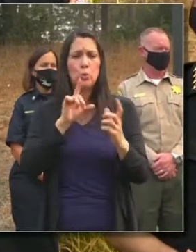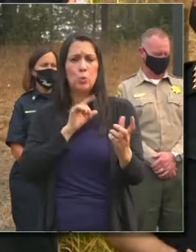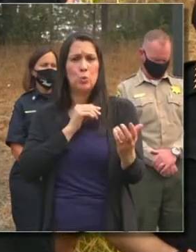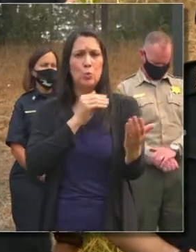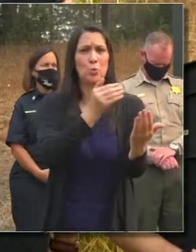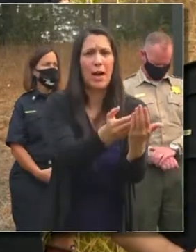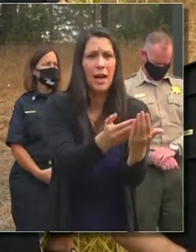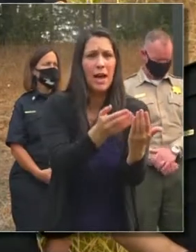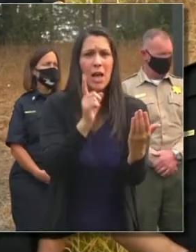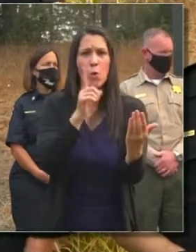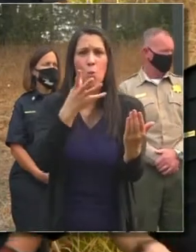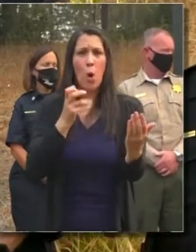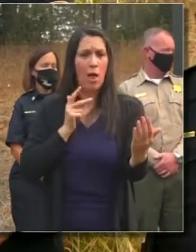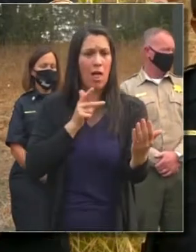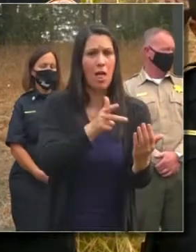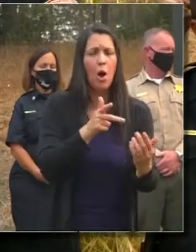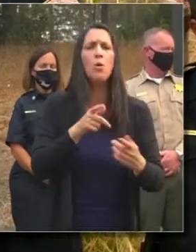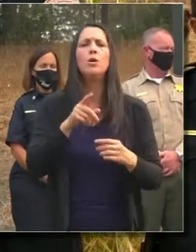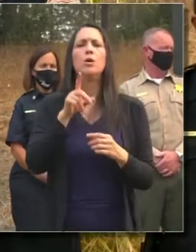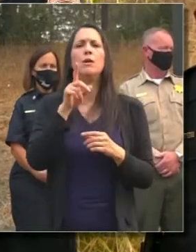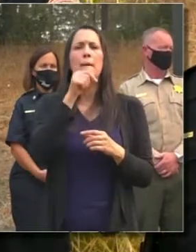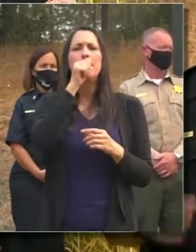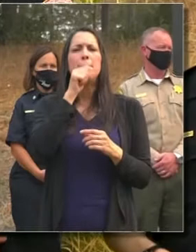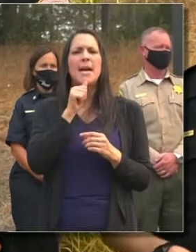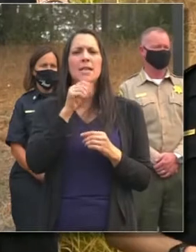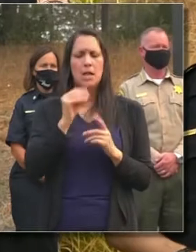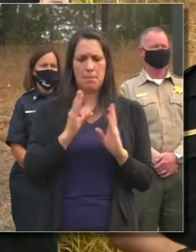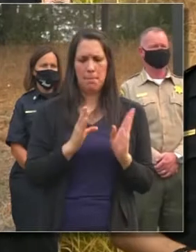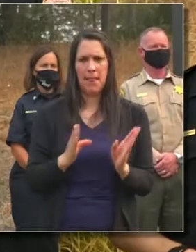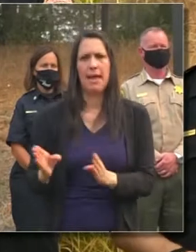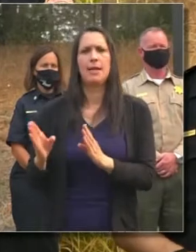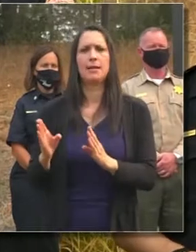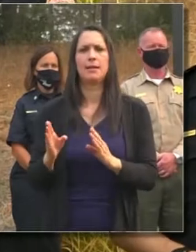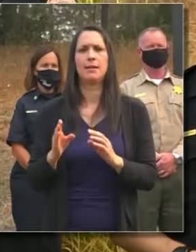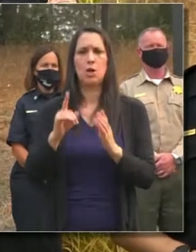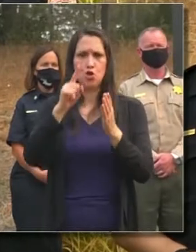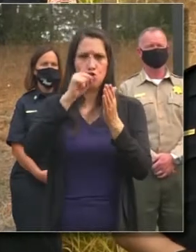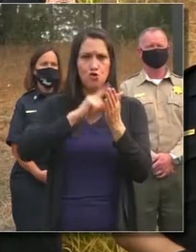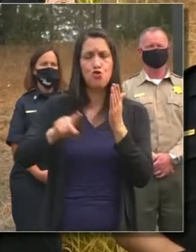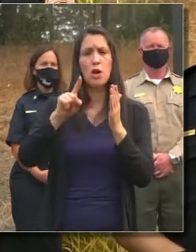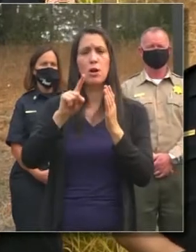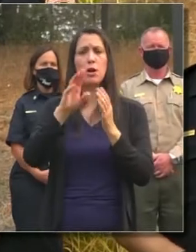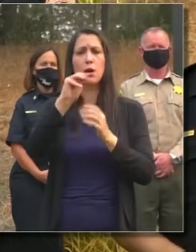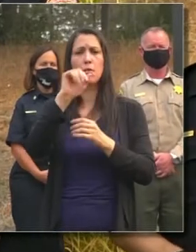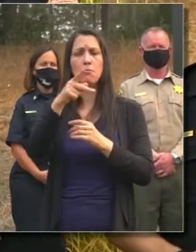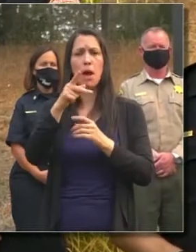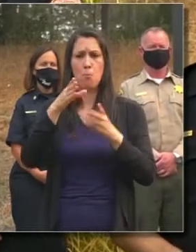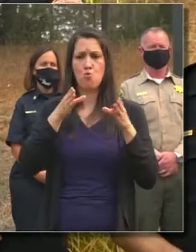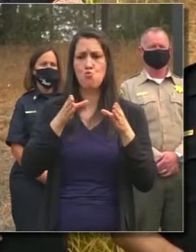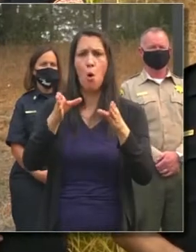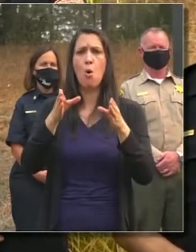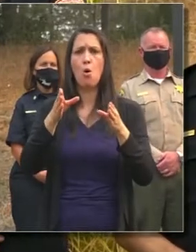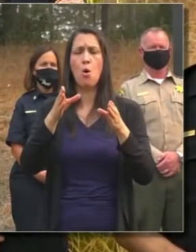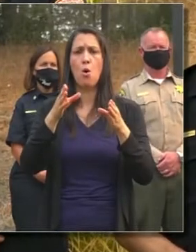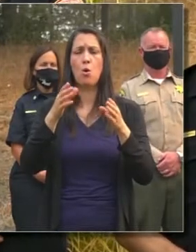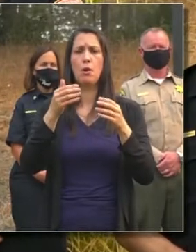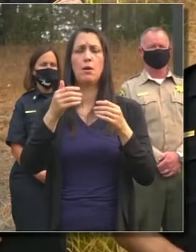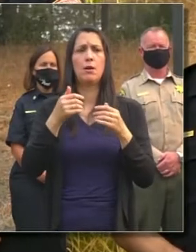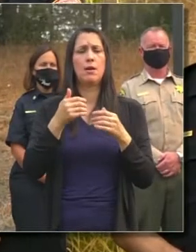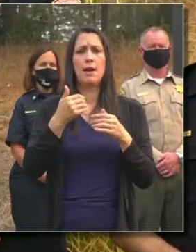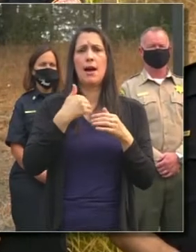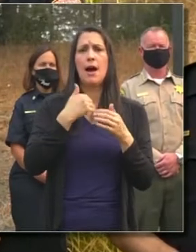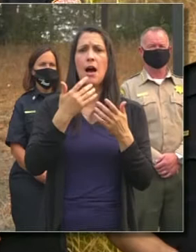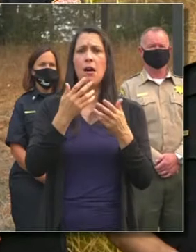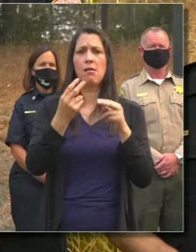es hacerlo con paciencia y con planificación asegúrese de ver sus áreas alternas hay muchas arterias importantes